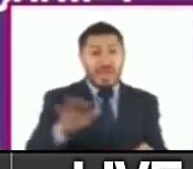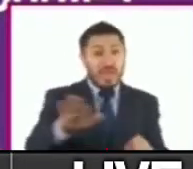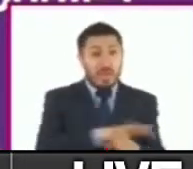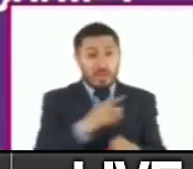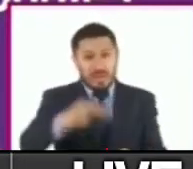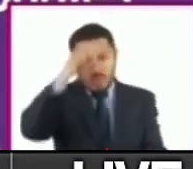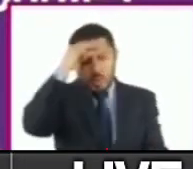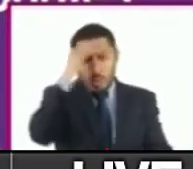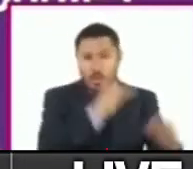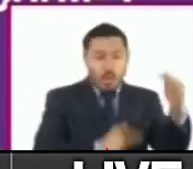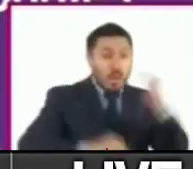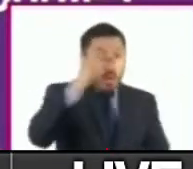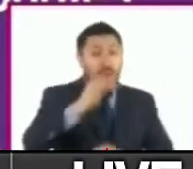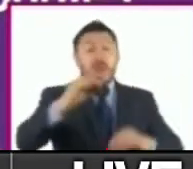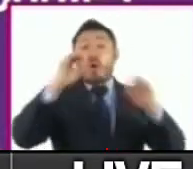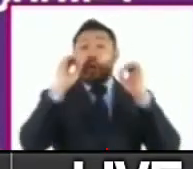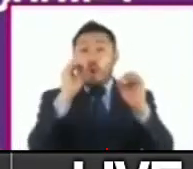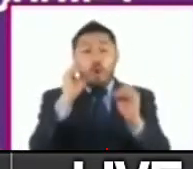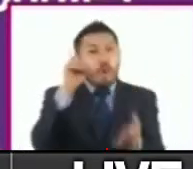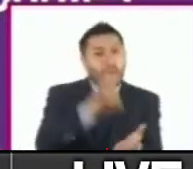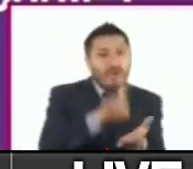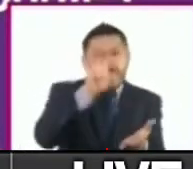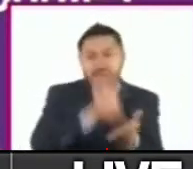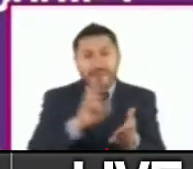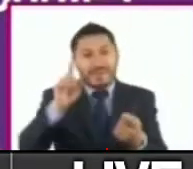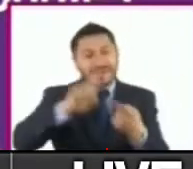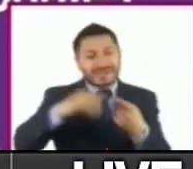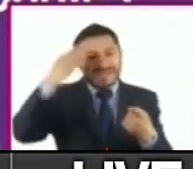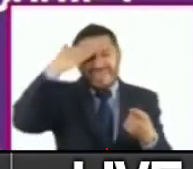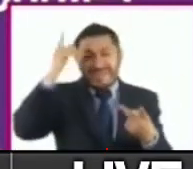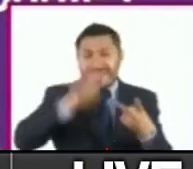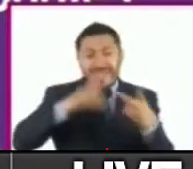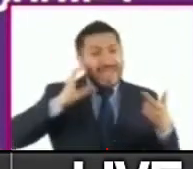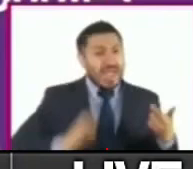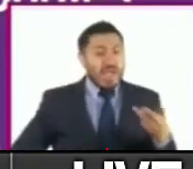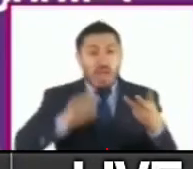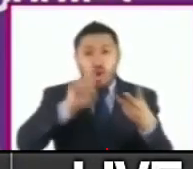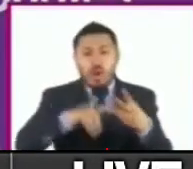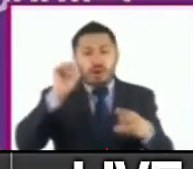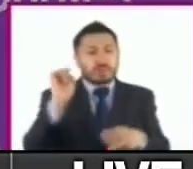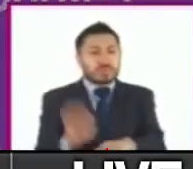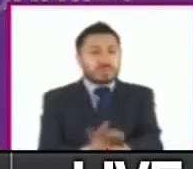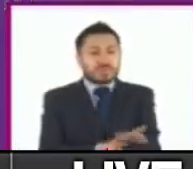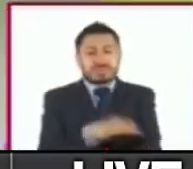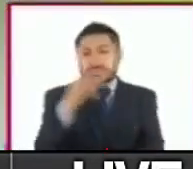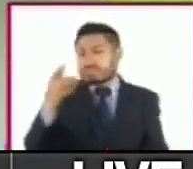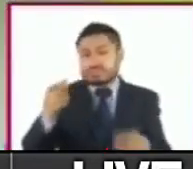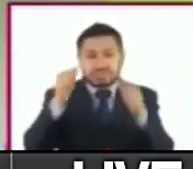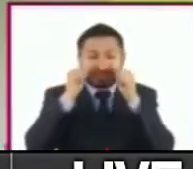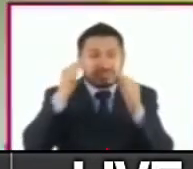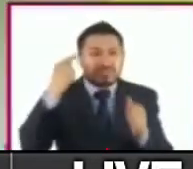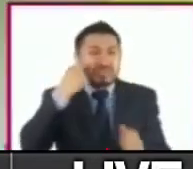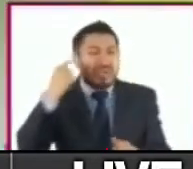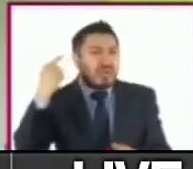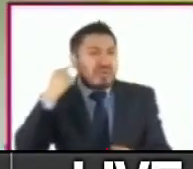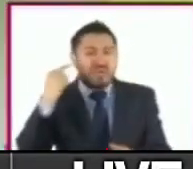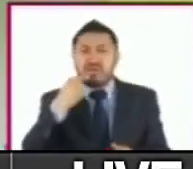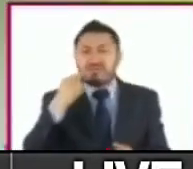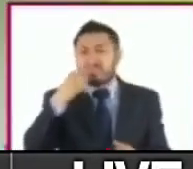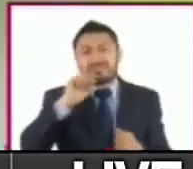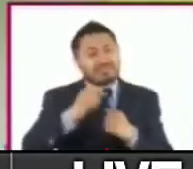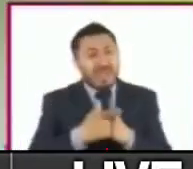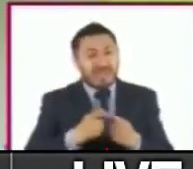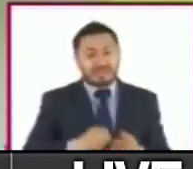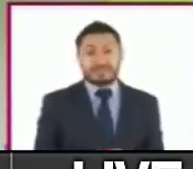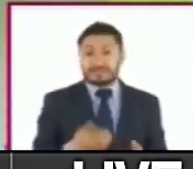sobredotación intelectual o bien por discapacidades psíquicas, físicas o sensoriales. Ahora que ya afinamos